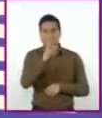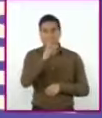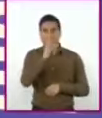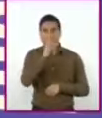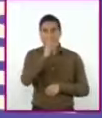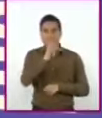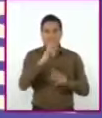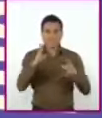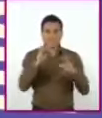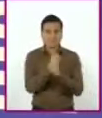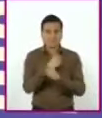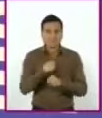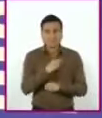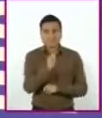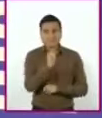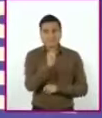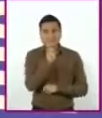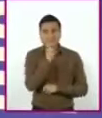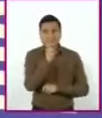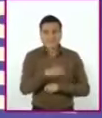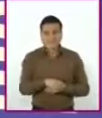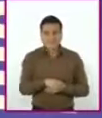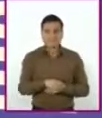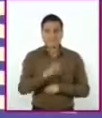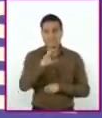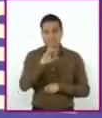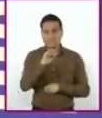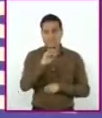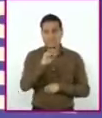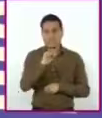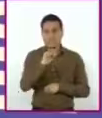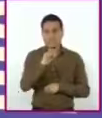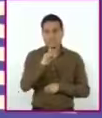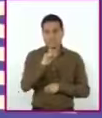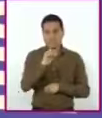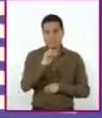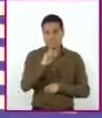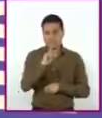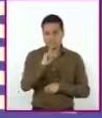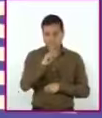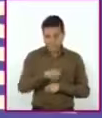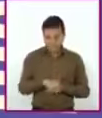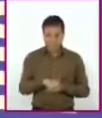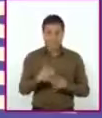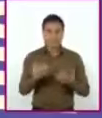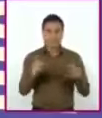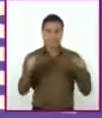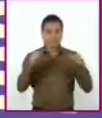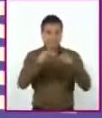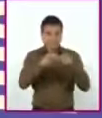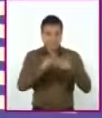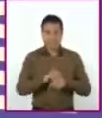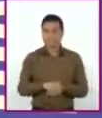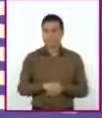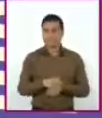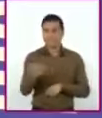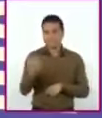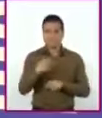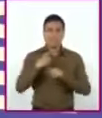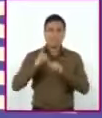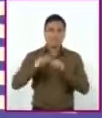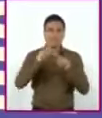causaron confusión, como cosmopolita, pluriétnica, mestizada, multirracial